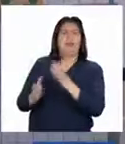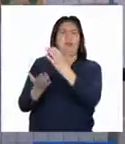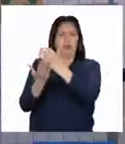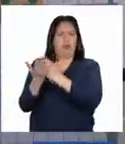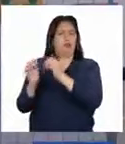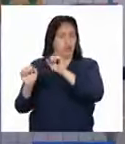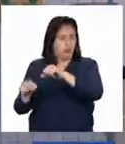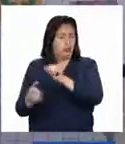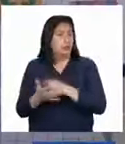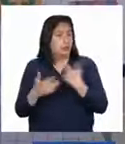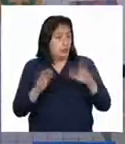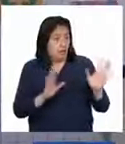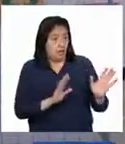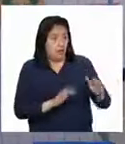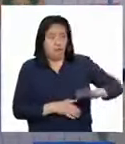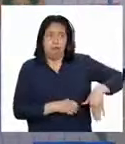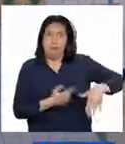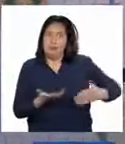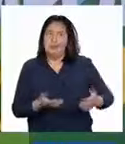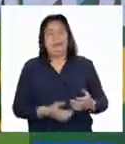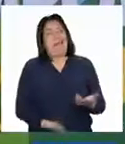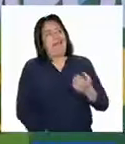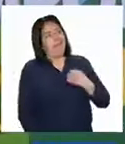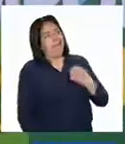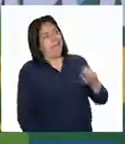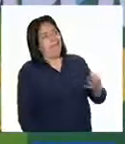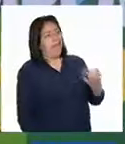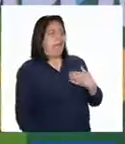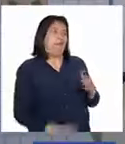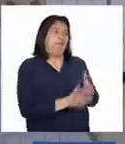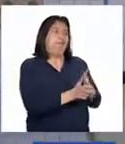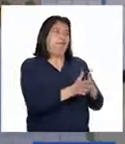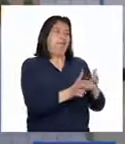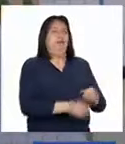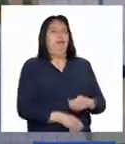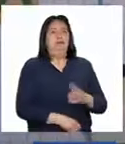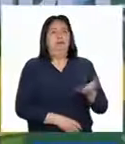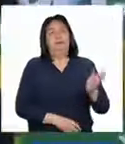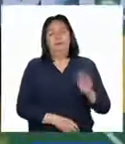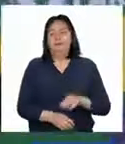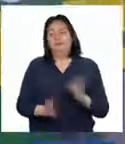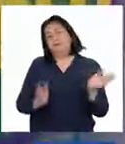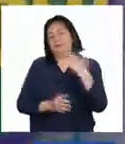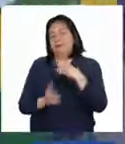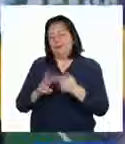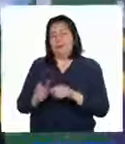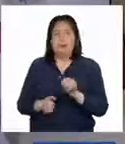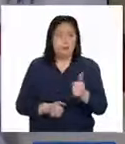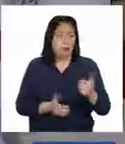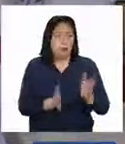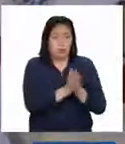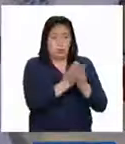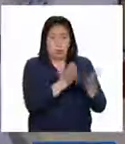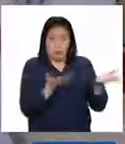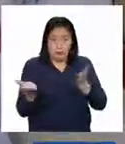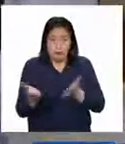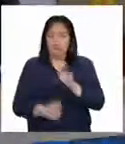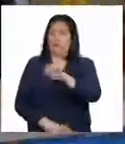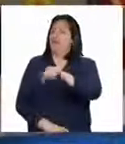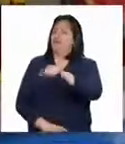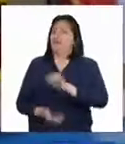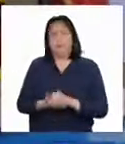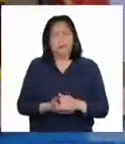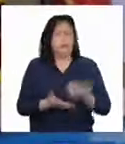curso. Pero has venido un poco tarde. Ajá, sí, la verdad es que sí, había mucho tráfico. Vamos a empezar. ¿Has traído tu cuaderno? Claro que